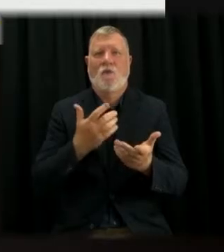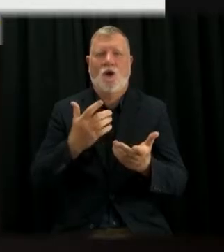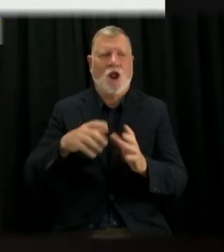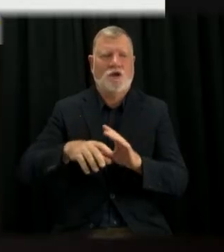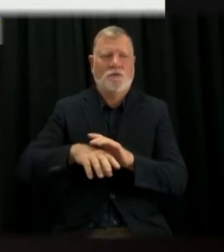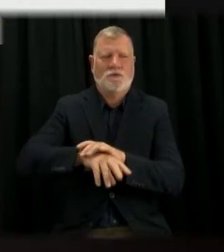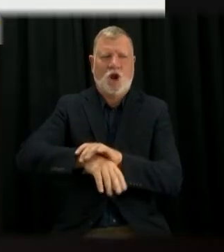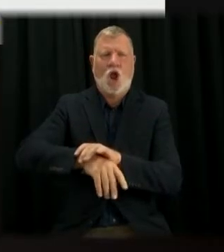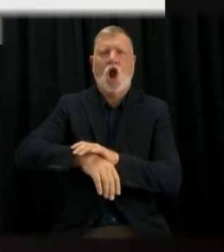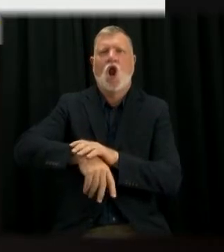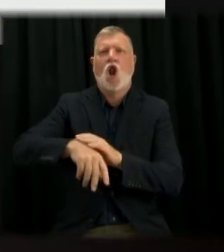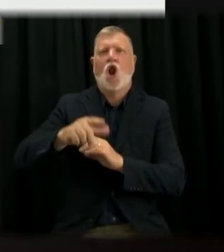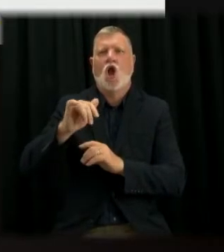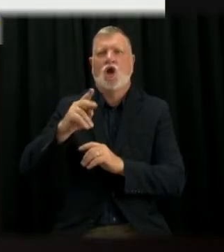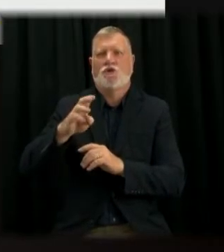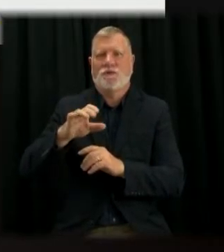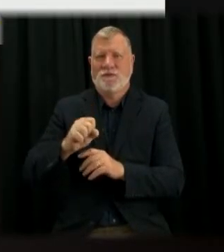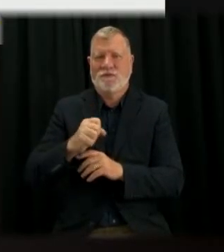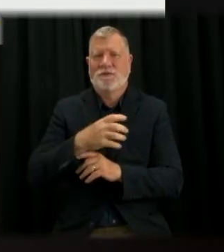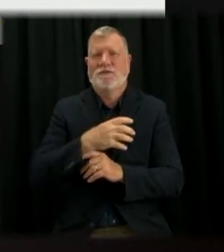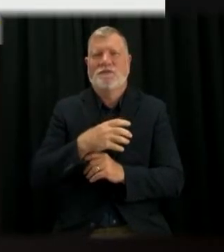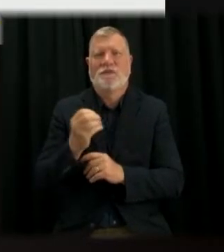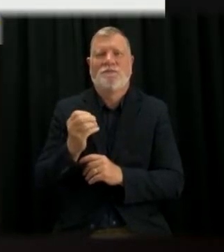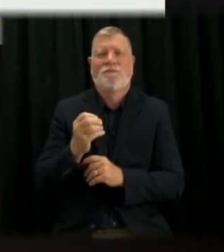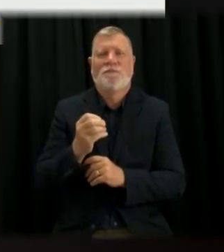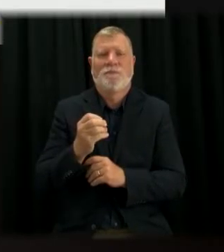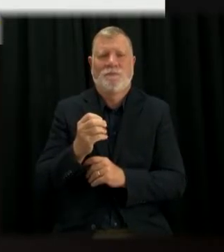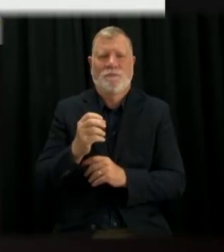sistemas de la lotería, resultó en